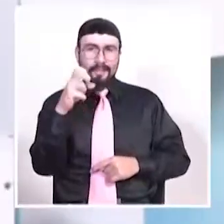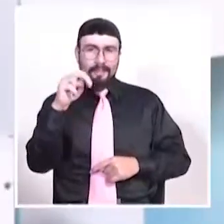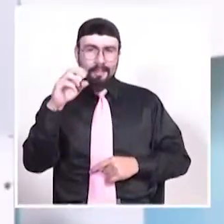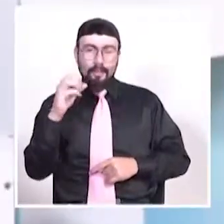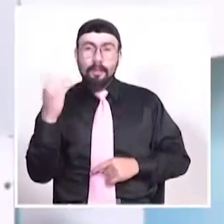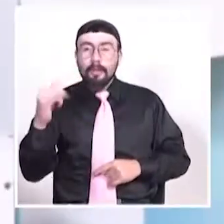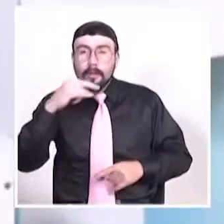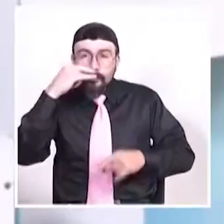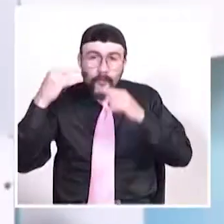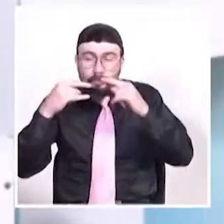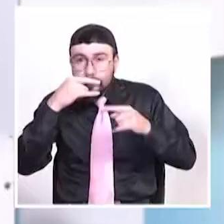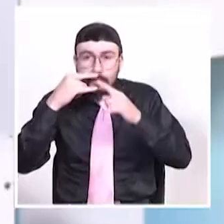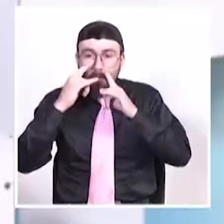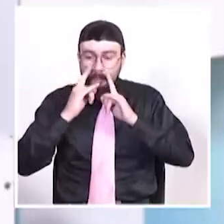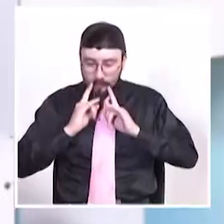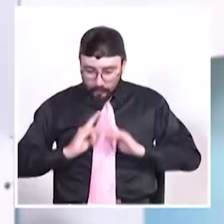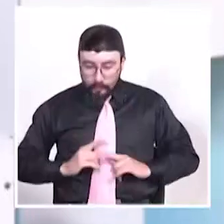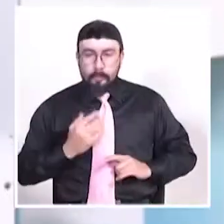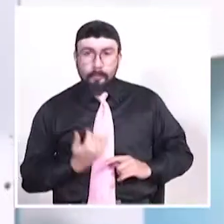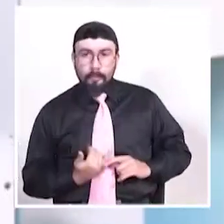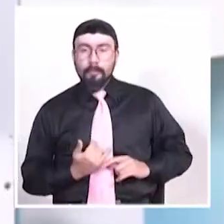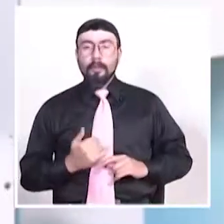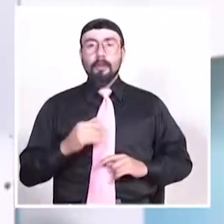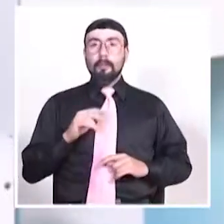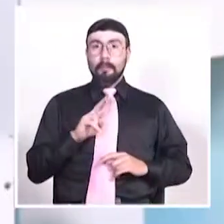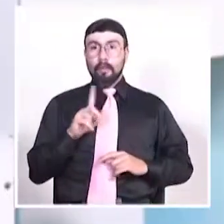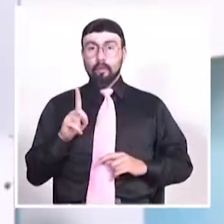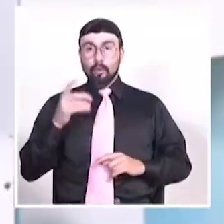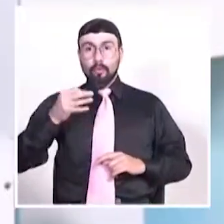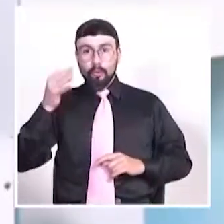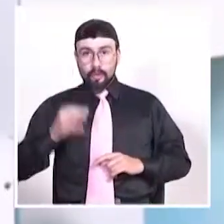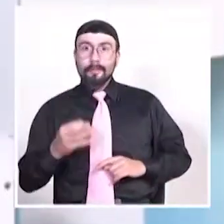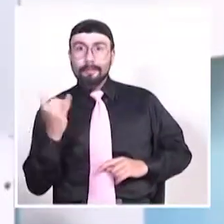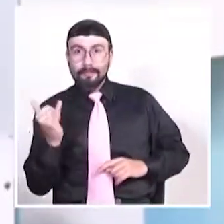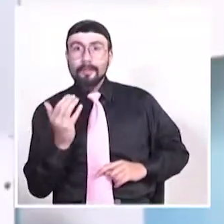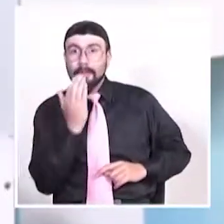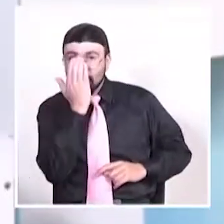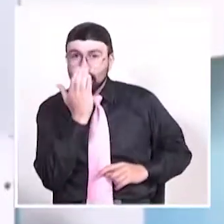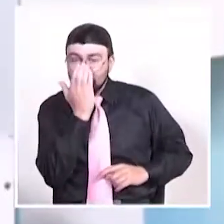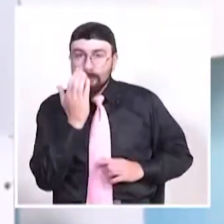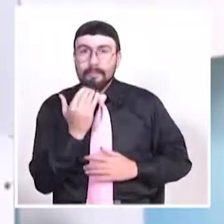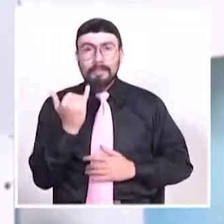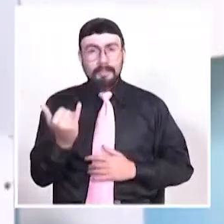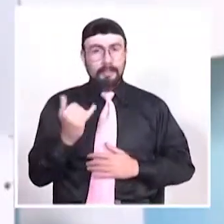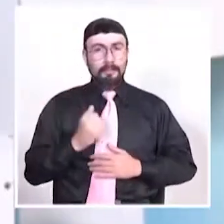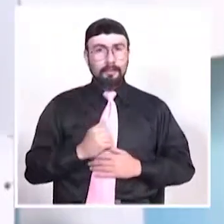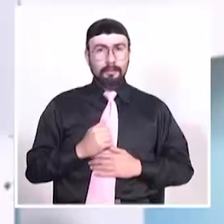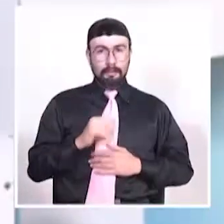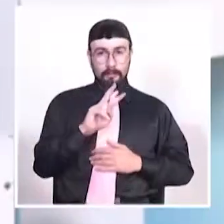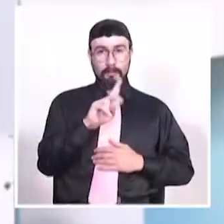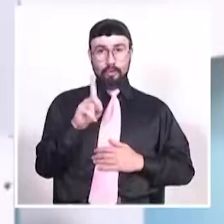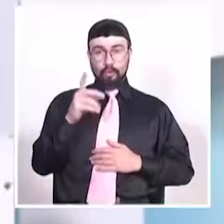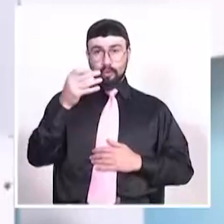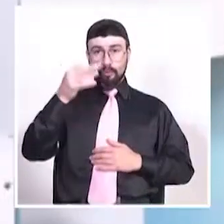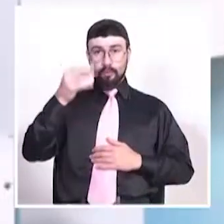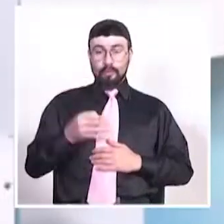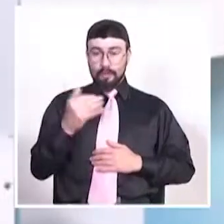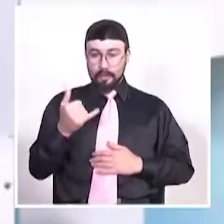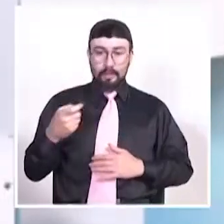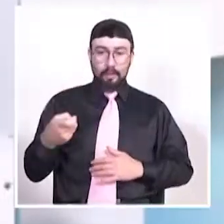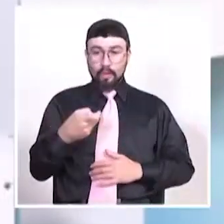viviendo. El 21% es oxígeno, y de ese 21% los glóbulos